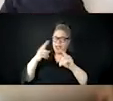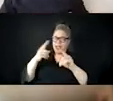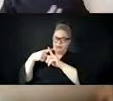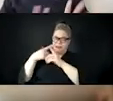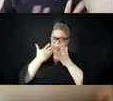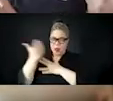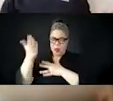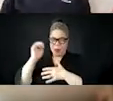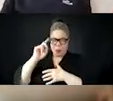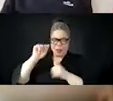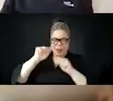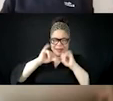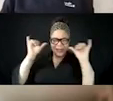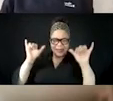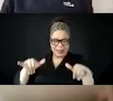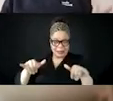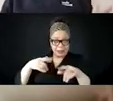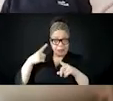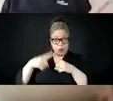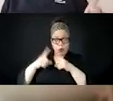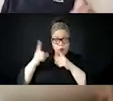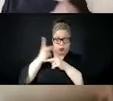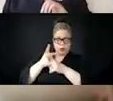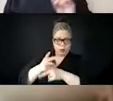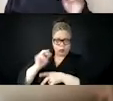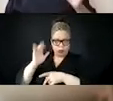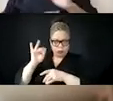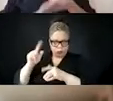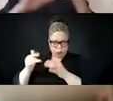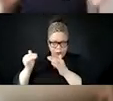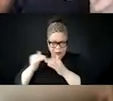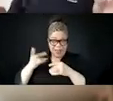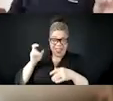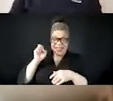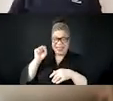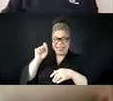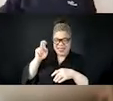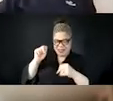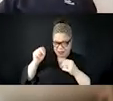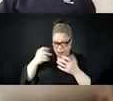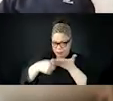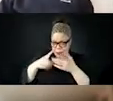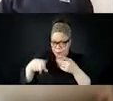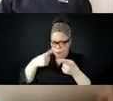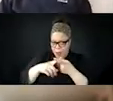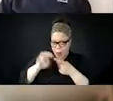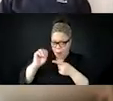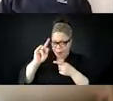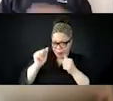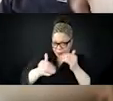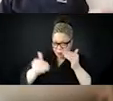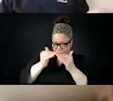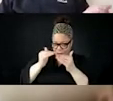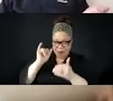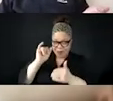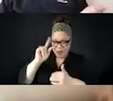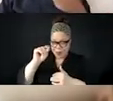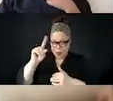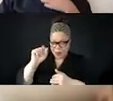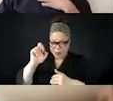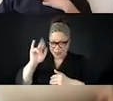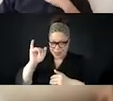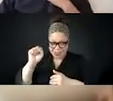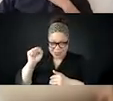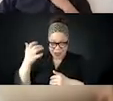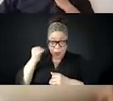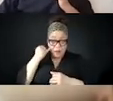y eso lo discutimos en los fundamentos de justicia mediática anteriormente esto lo pueden ver